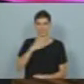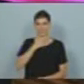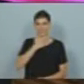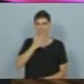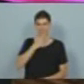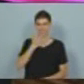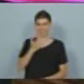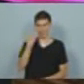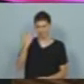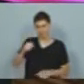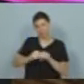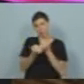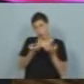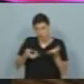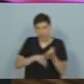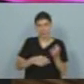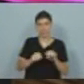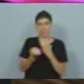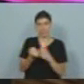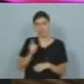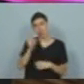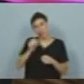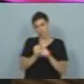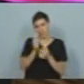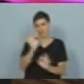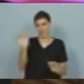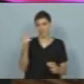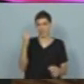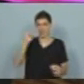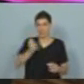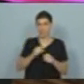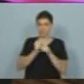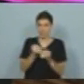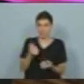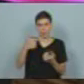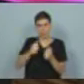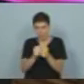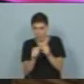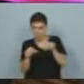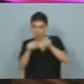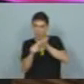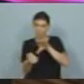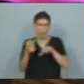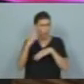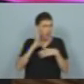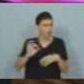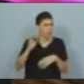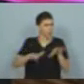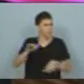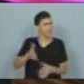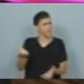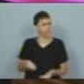Ya lo rompiste una vez, bueno. Te lo rompiste otra vez. No, no se va a romper. Si esto se rompe, esto se despega, son 90 kilos que pesas. ¿Qué te crees?